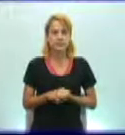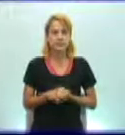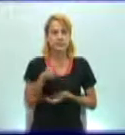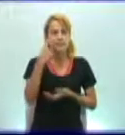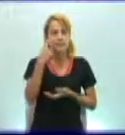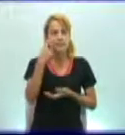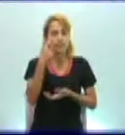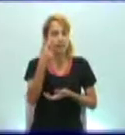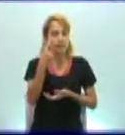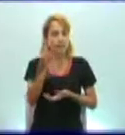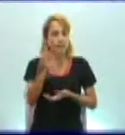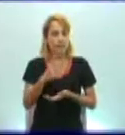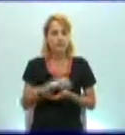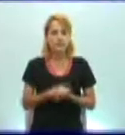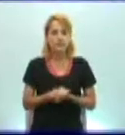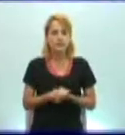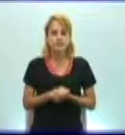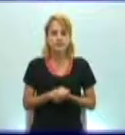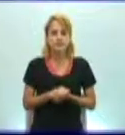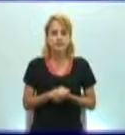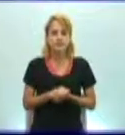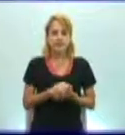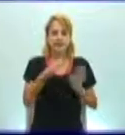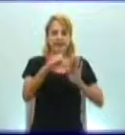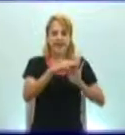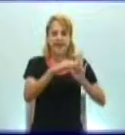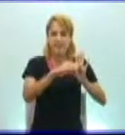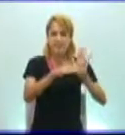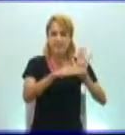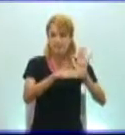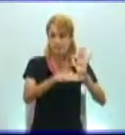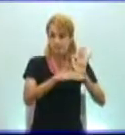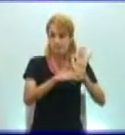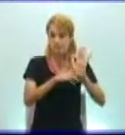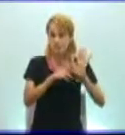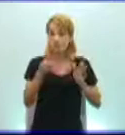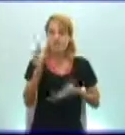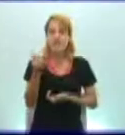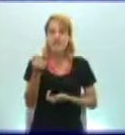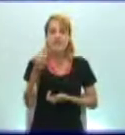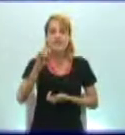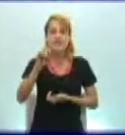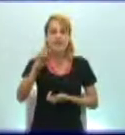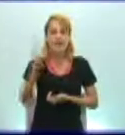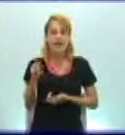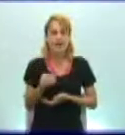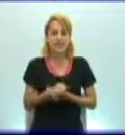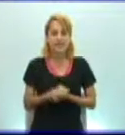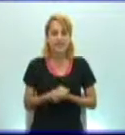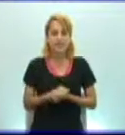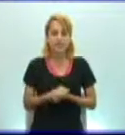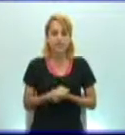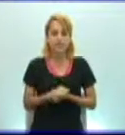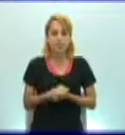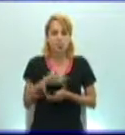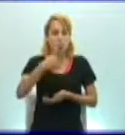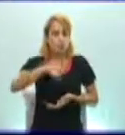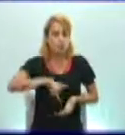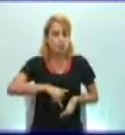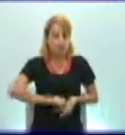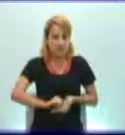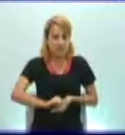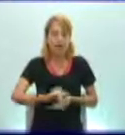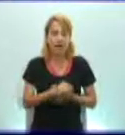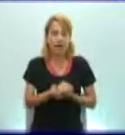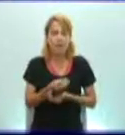Veamos ahora la clasificación de las raíces. Por su origen, las raíces pueden